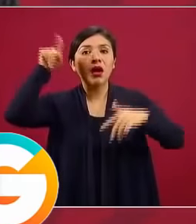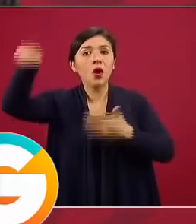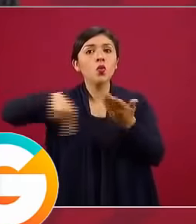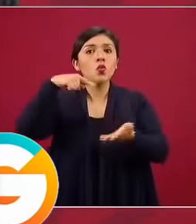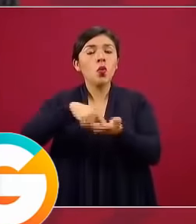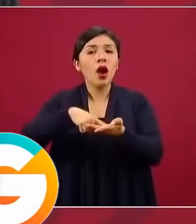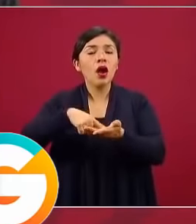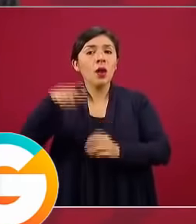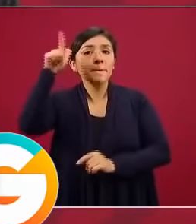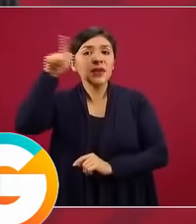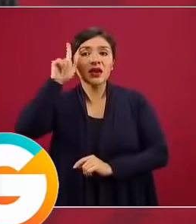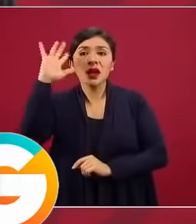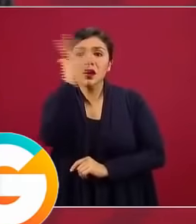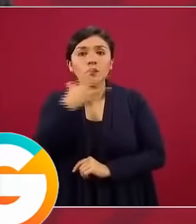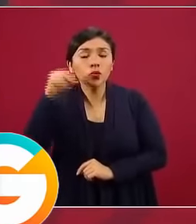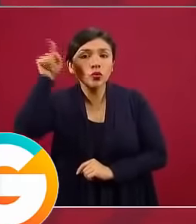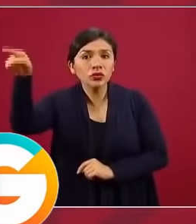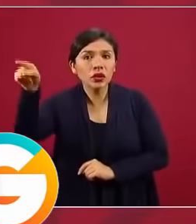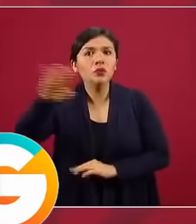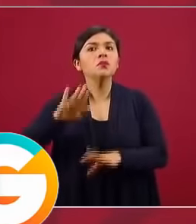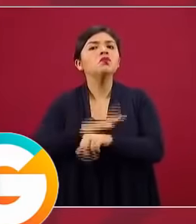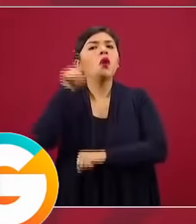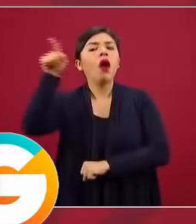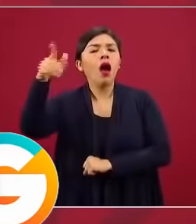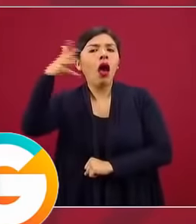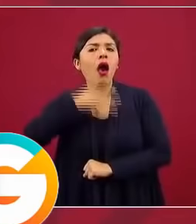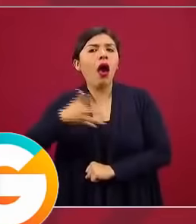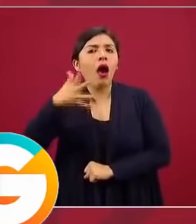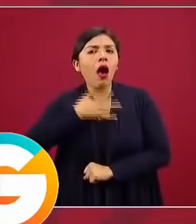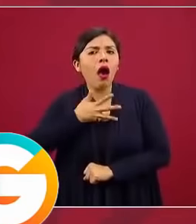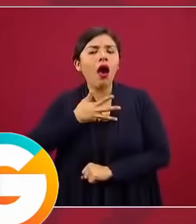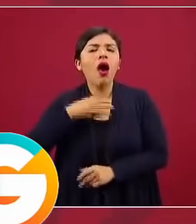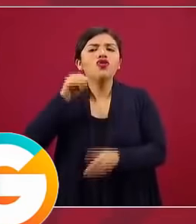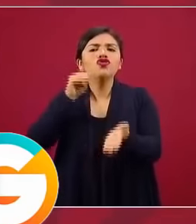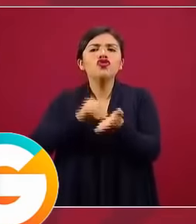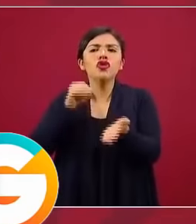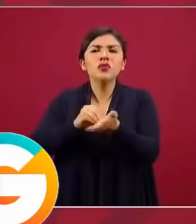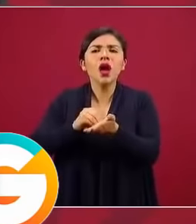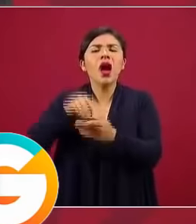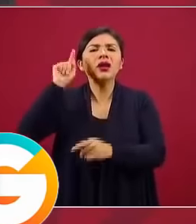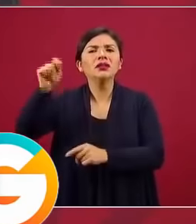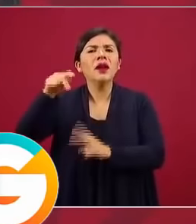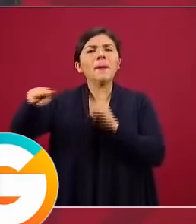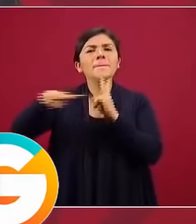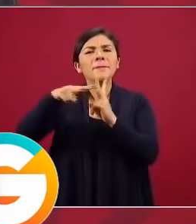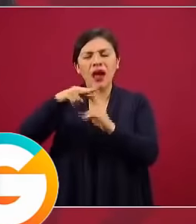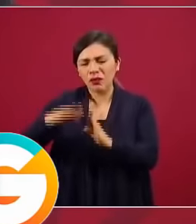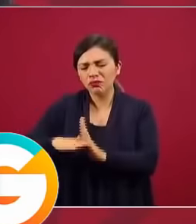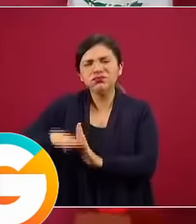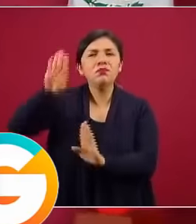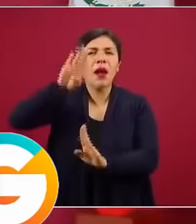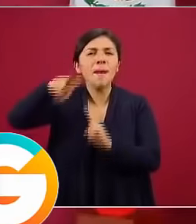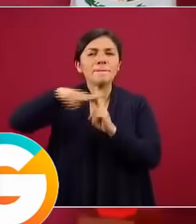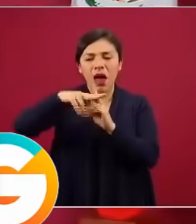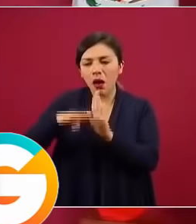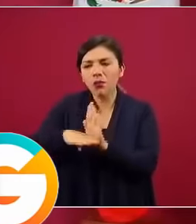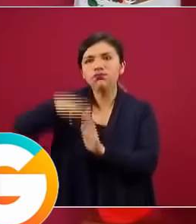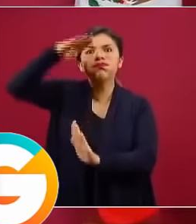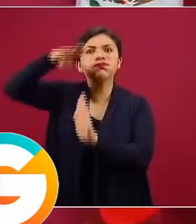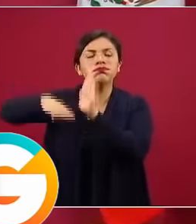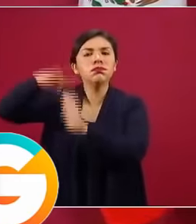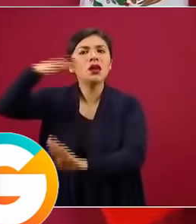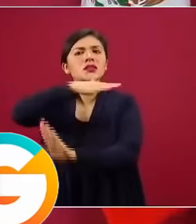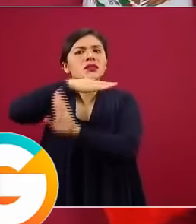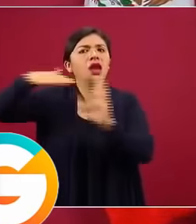Villahermosa, porque mantienen los vasos de las presas llenos. Hasta hace una